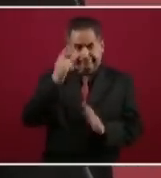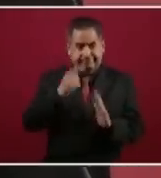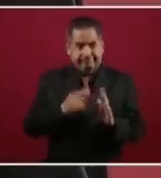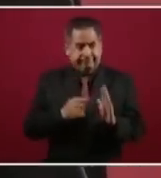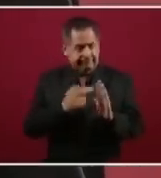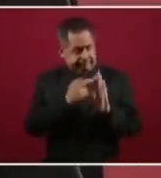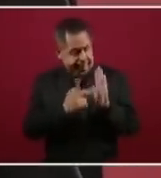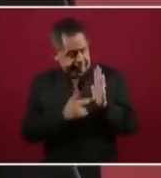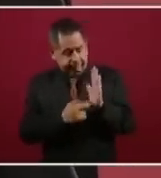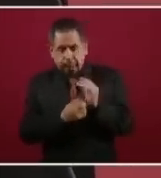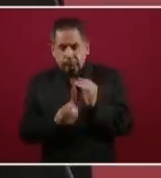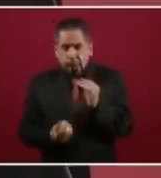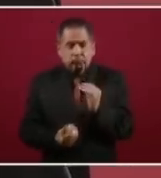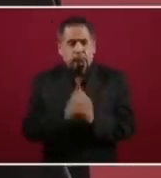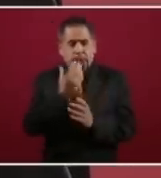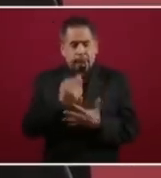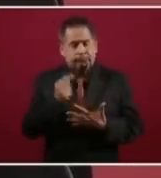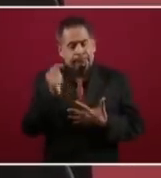nuevas